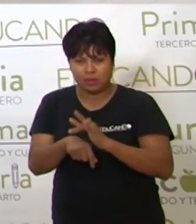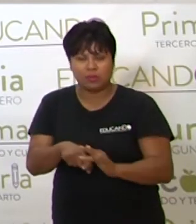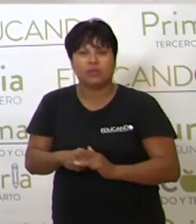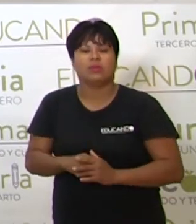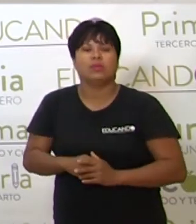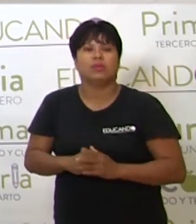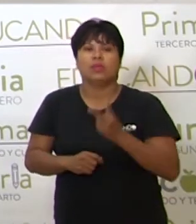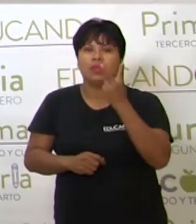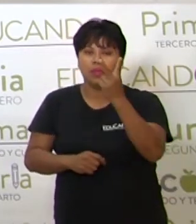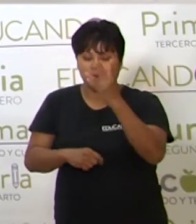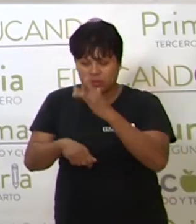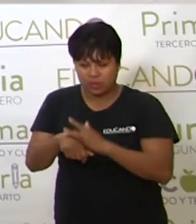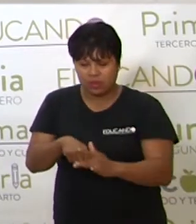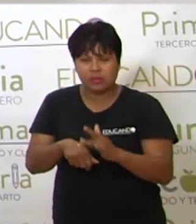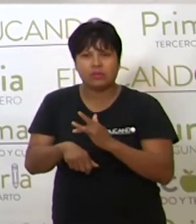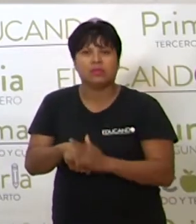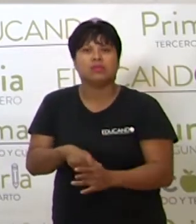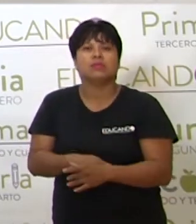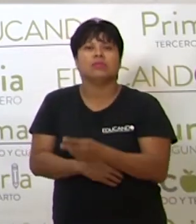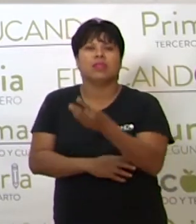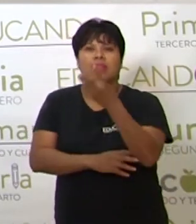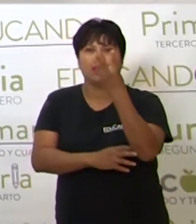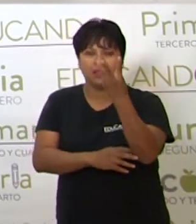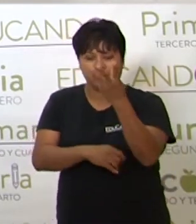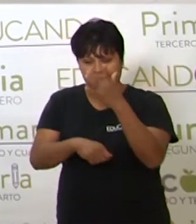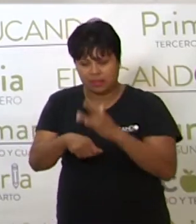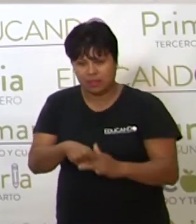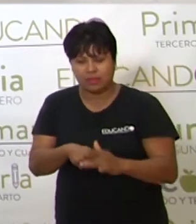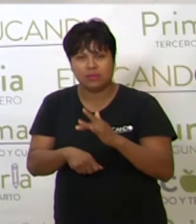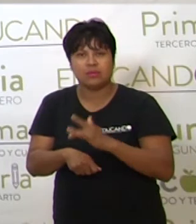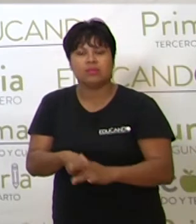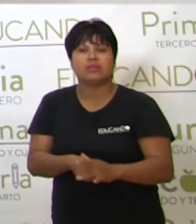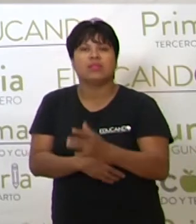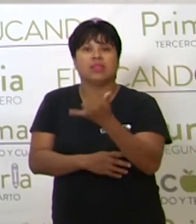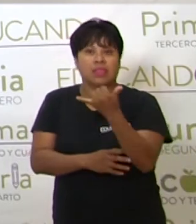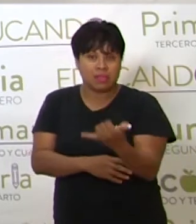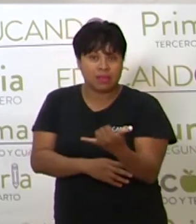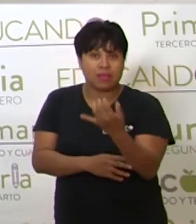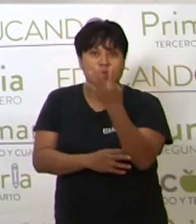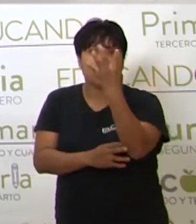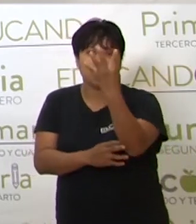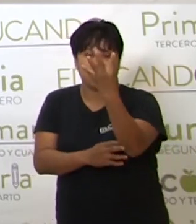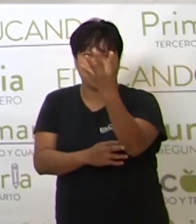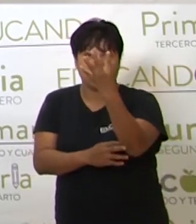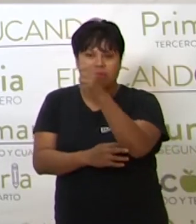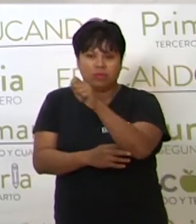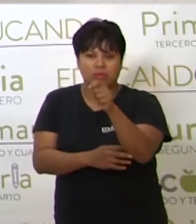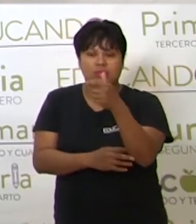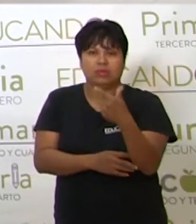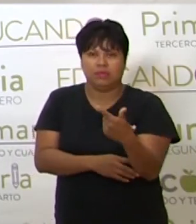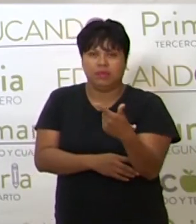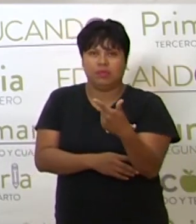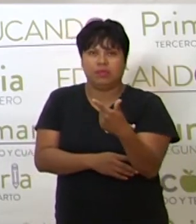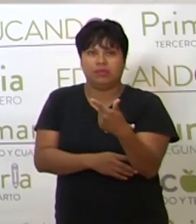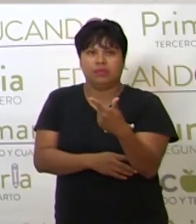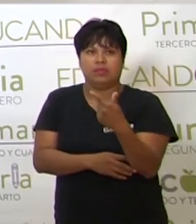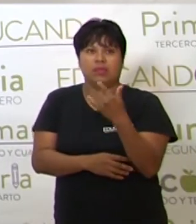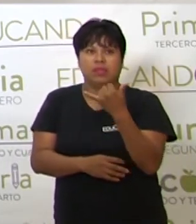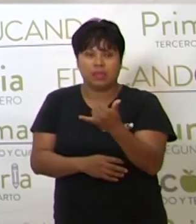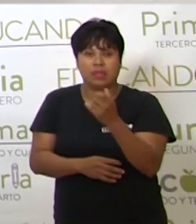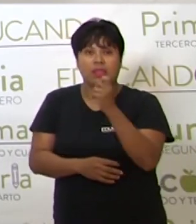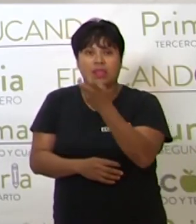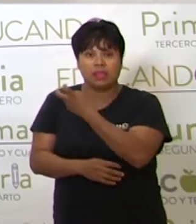dos quesos tres quesos 4 séptimos y sería